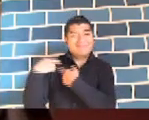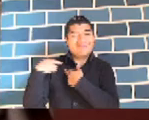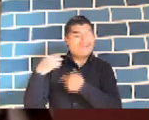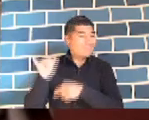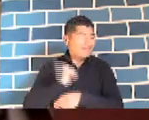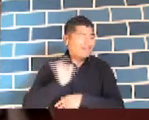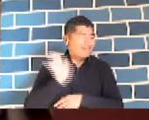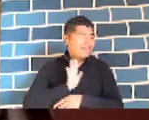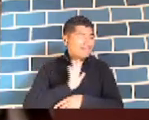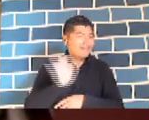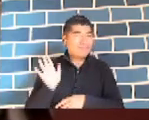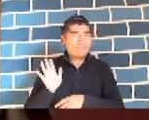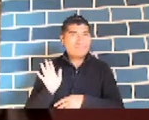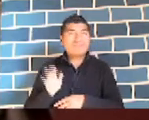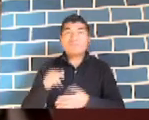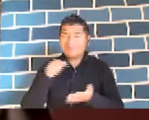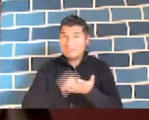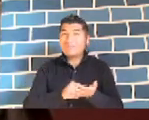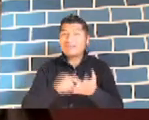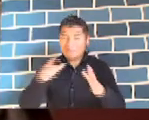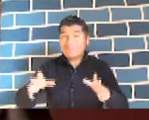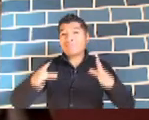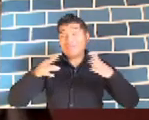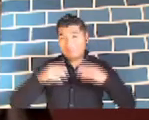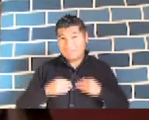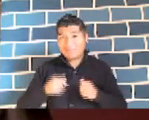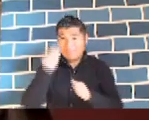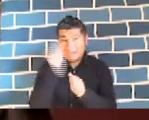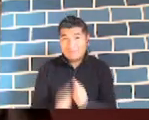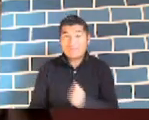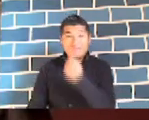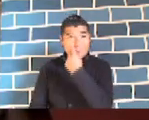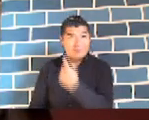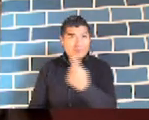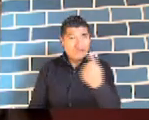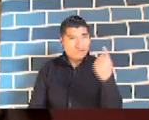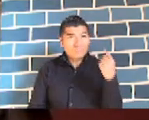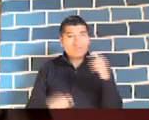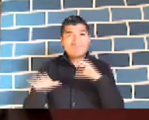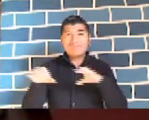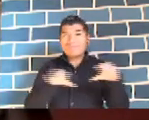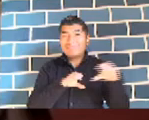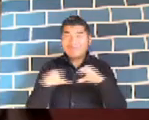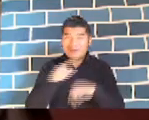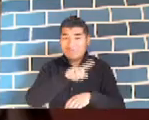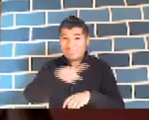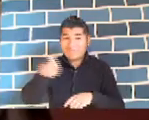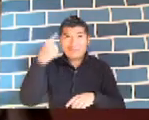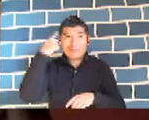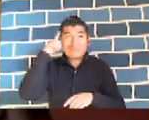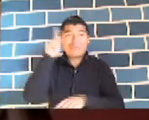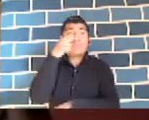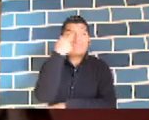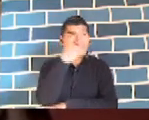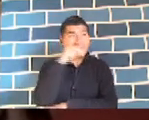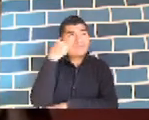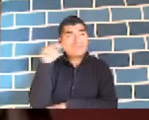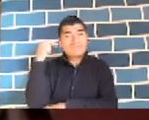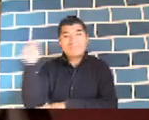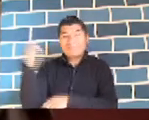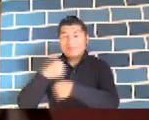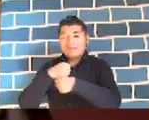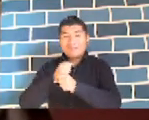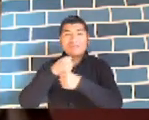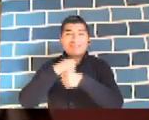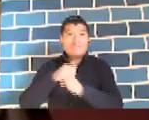le toca se trata de asumir cada uno de nosotros lo que estamos haciendo para que el medio ambiente la creación